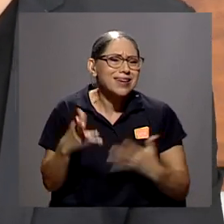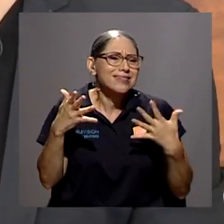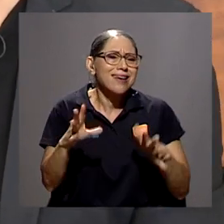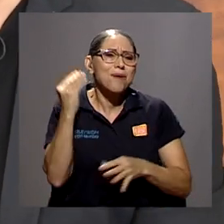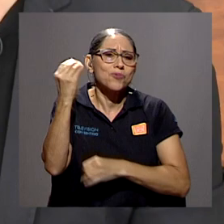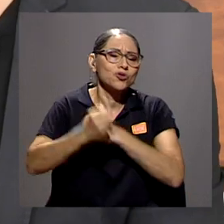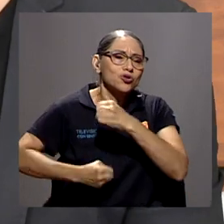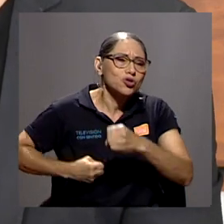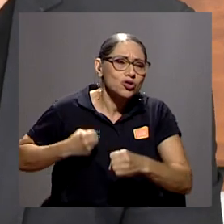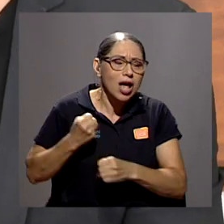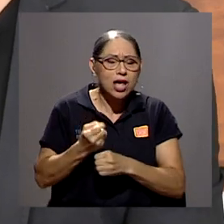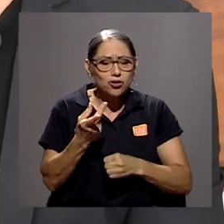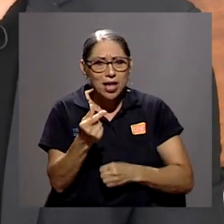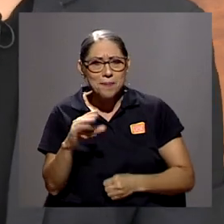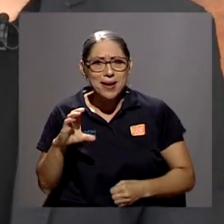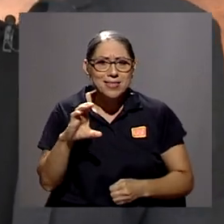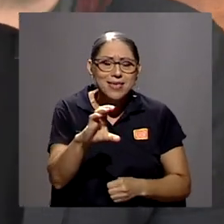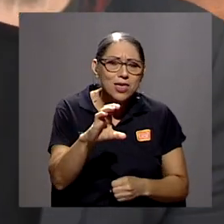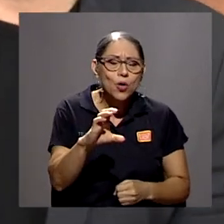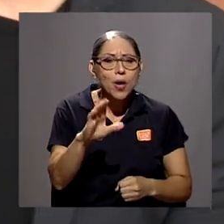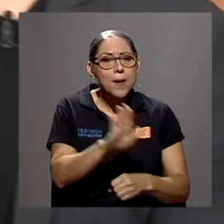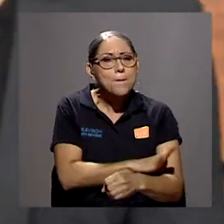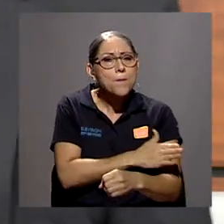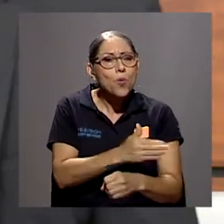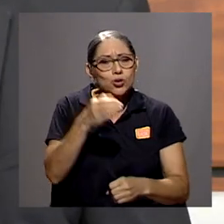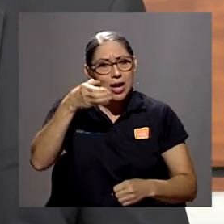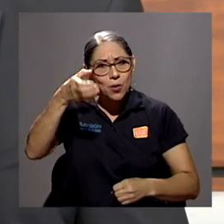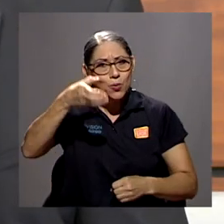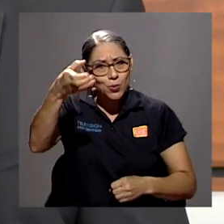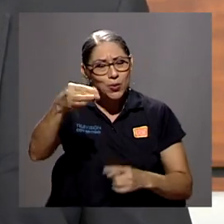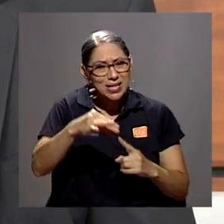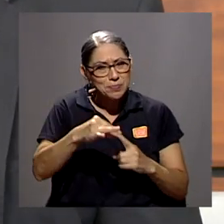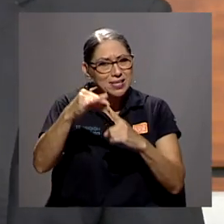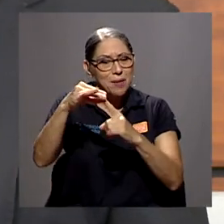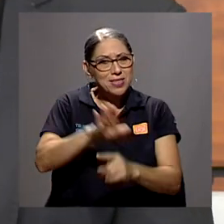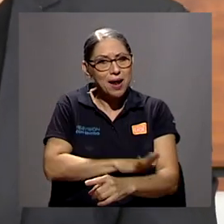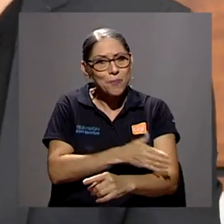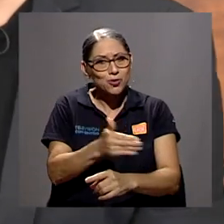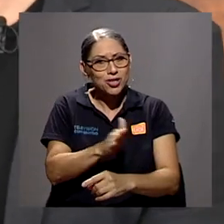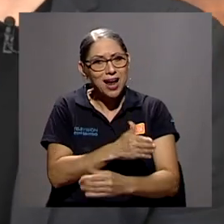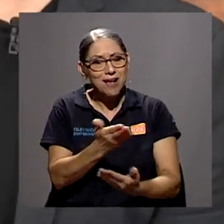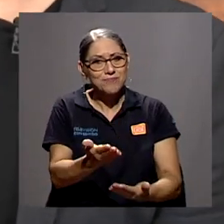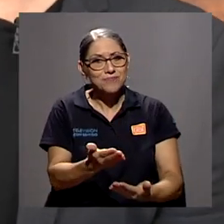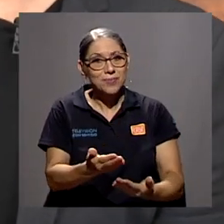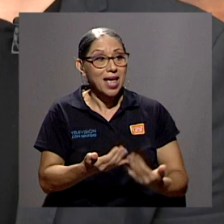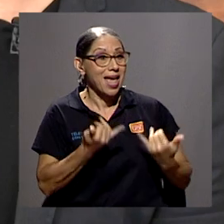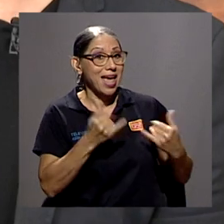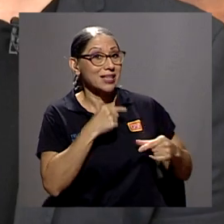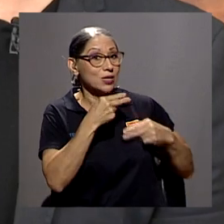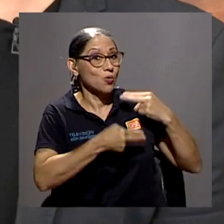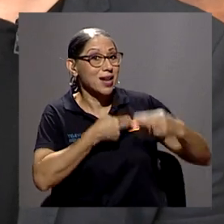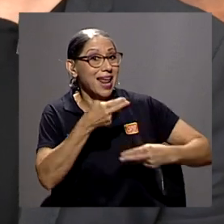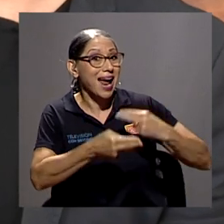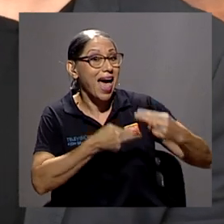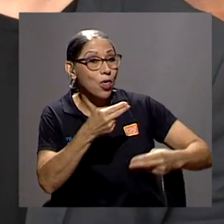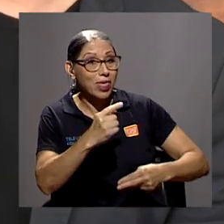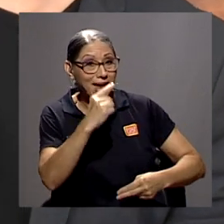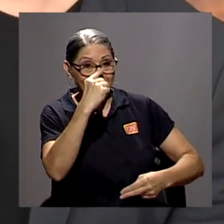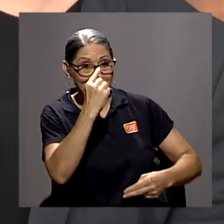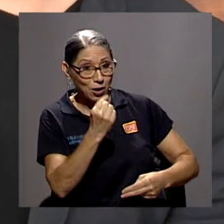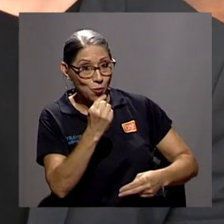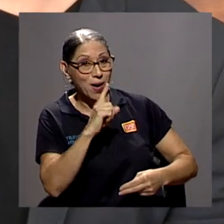décadas en música en cultura en el campo de la música especialmente yo creo que estamos viendo guárdelo sinfónica